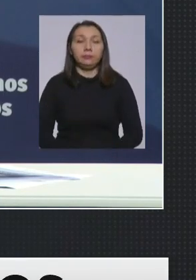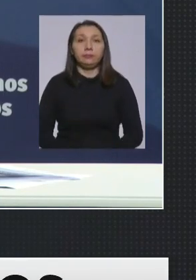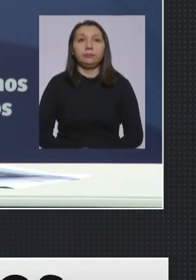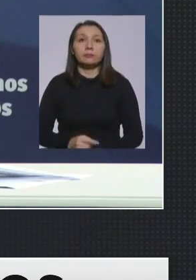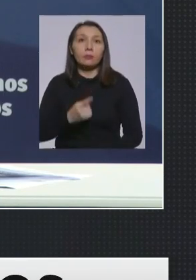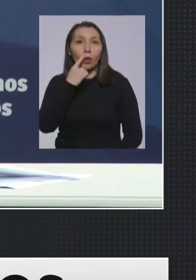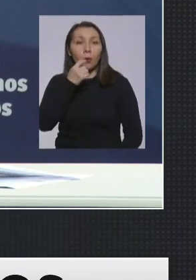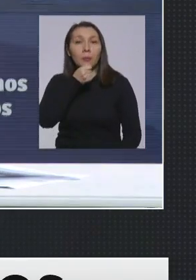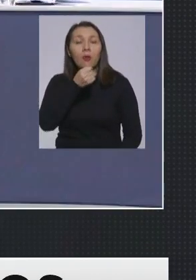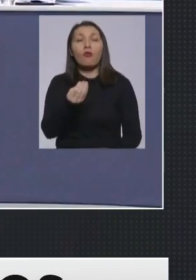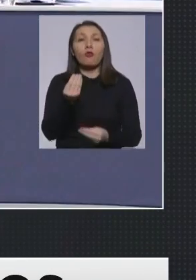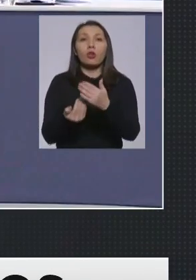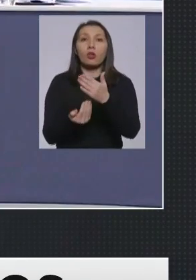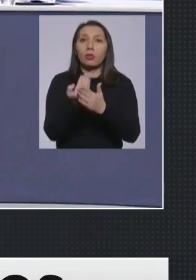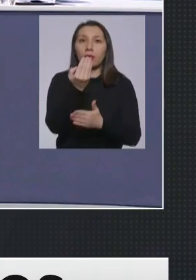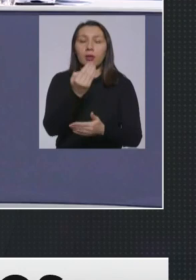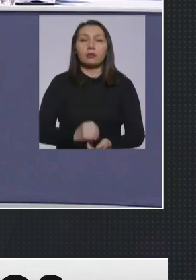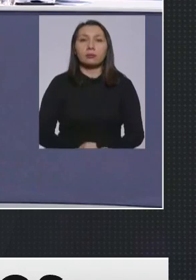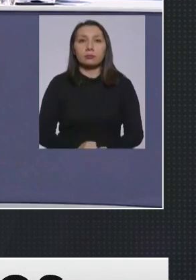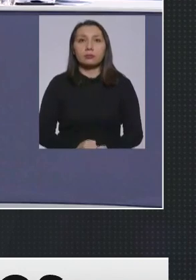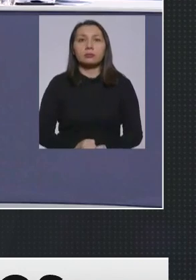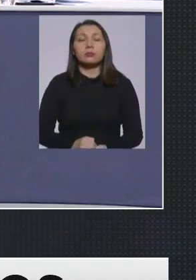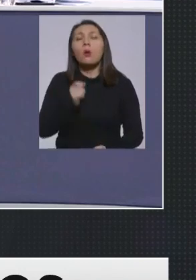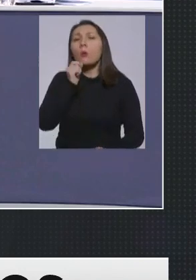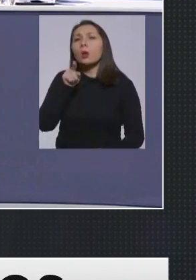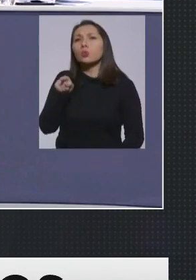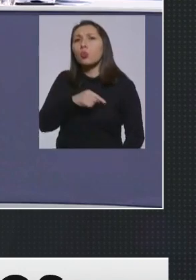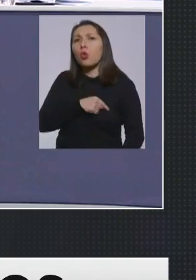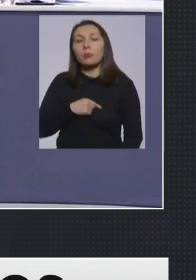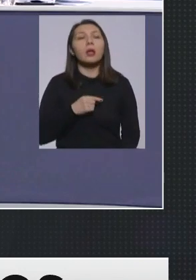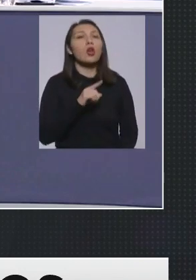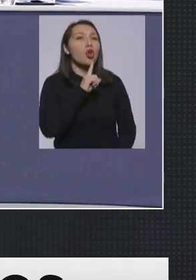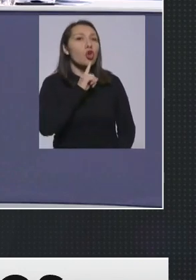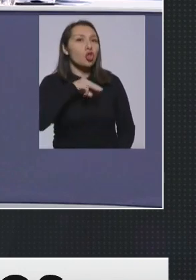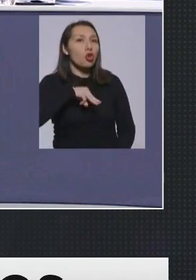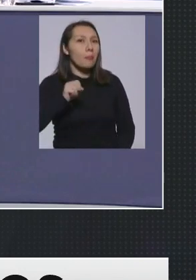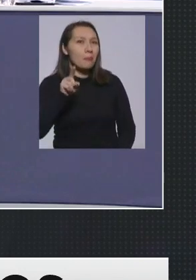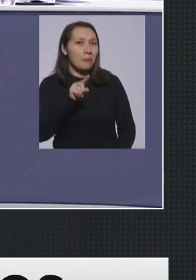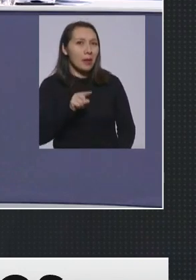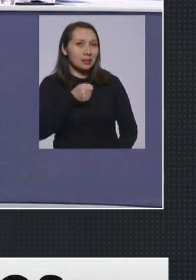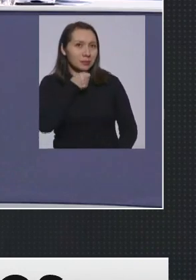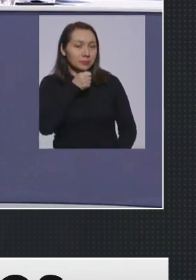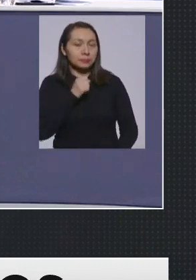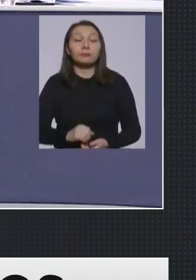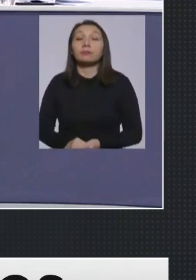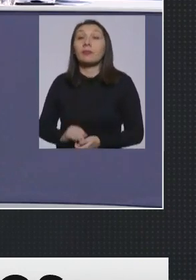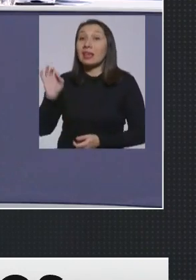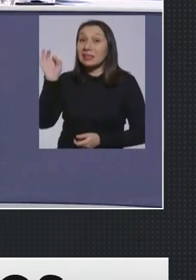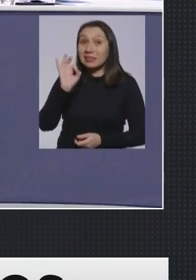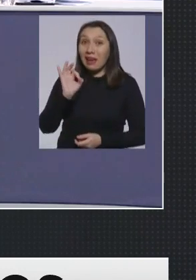el ministro buenos días buenos días cuál es su nombre tomás tomás celedón que el sábado a través del day se informaron de